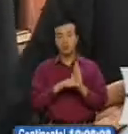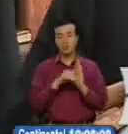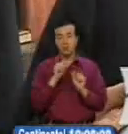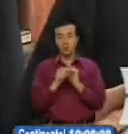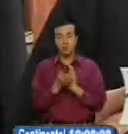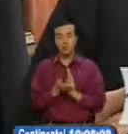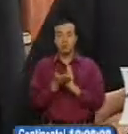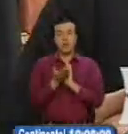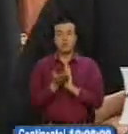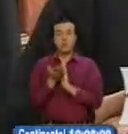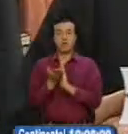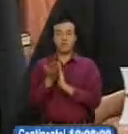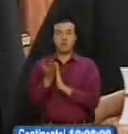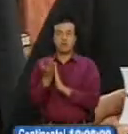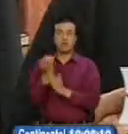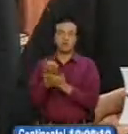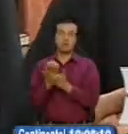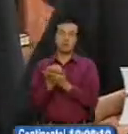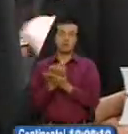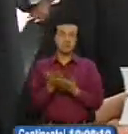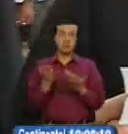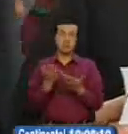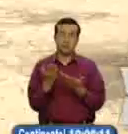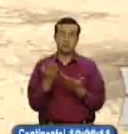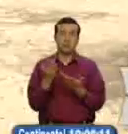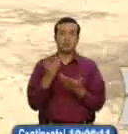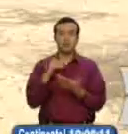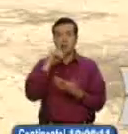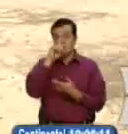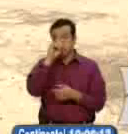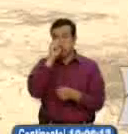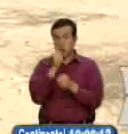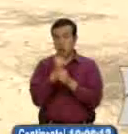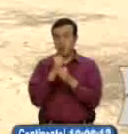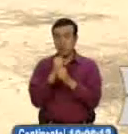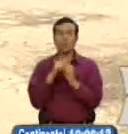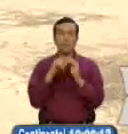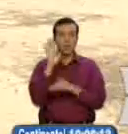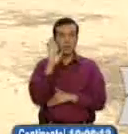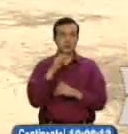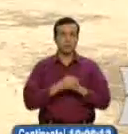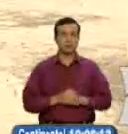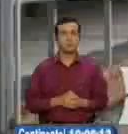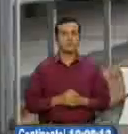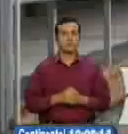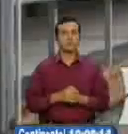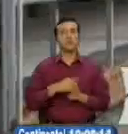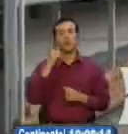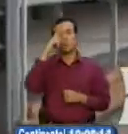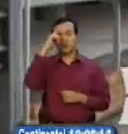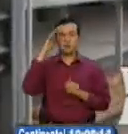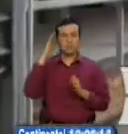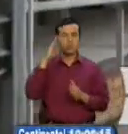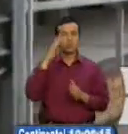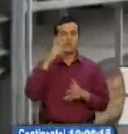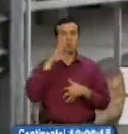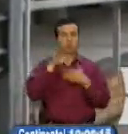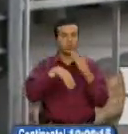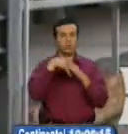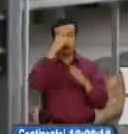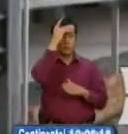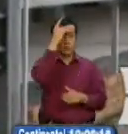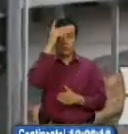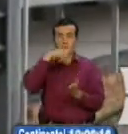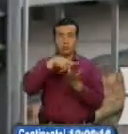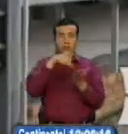en un mejor desempeño económico y por tanto un menor desempleo. Aseguró que con este repunte el Estado se pondrá al día con los proveedores y